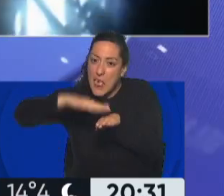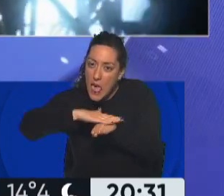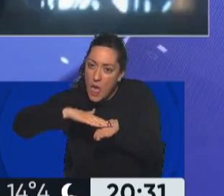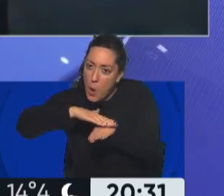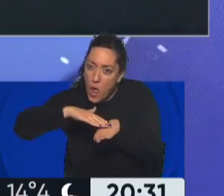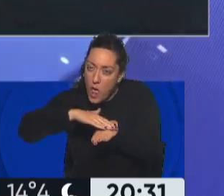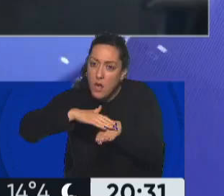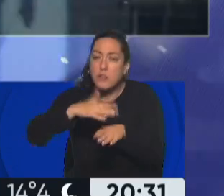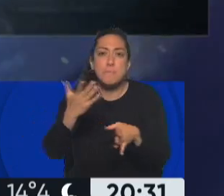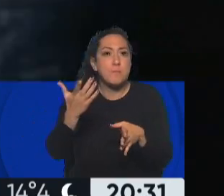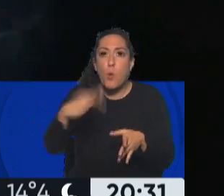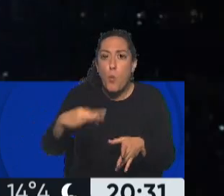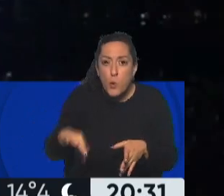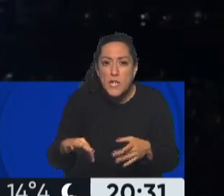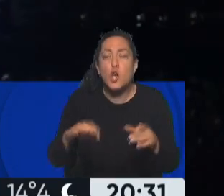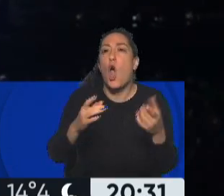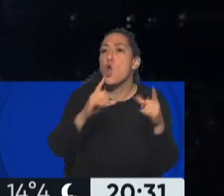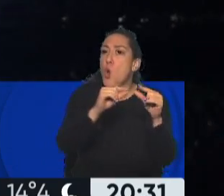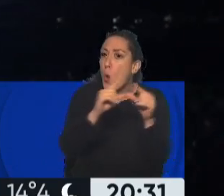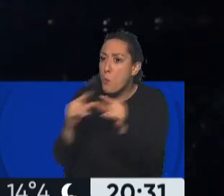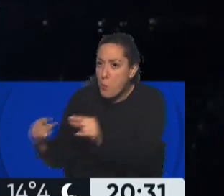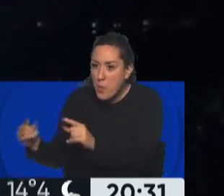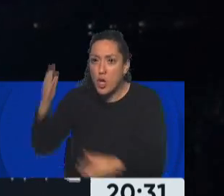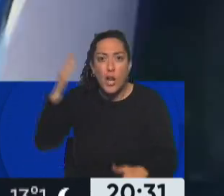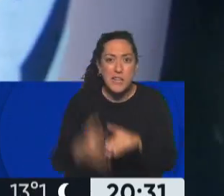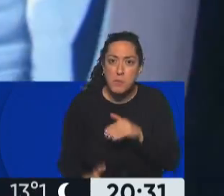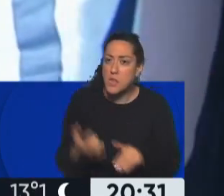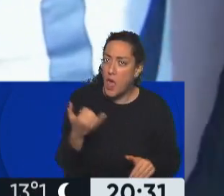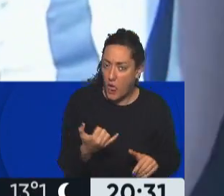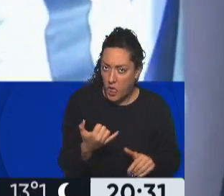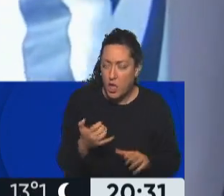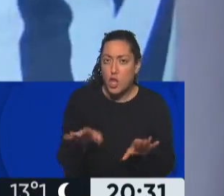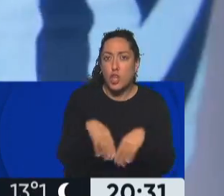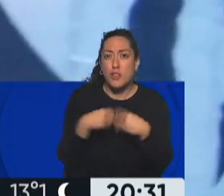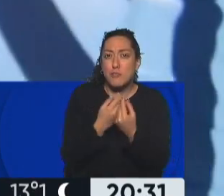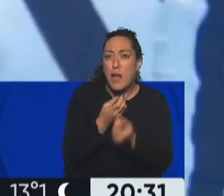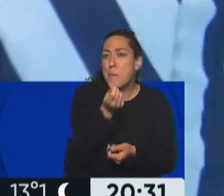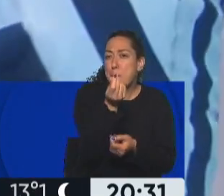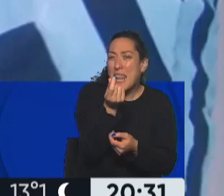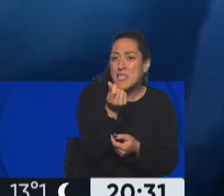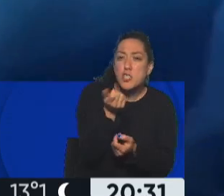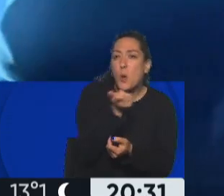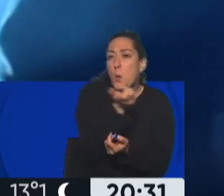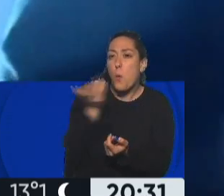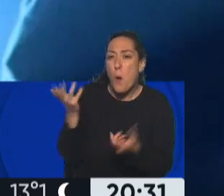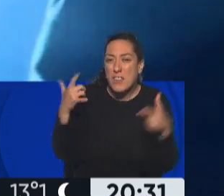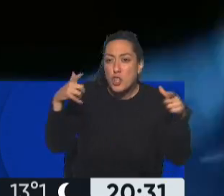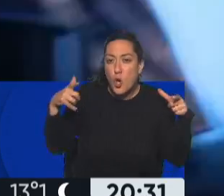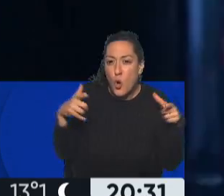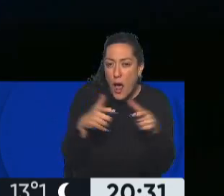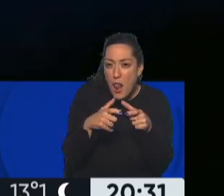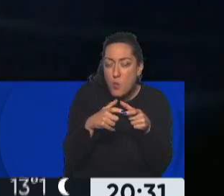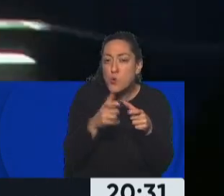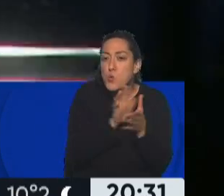tiene exclusividad, está numerado, es limitado. ¿Cuánto sale este disco, este nuevo álbum de Charly